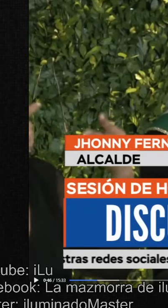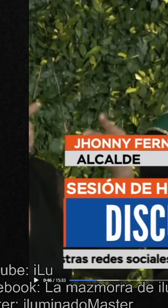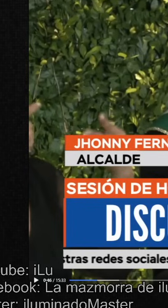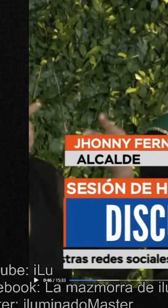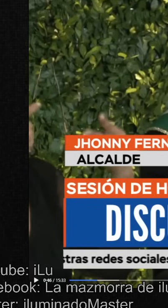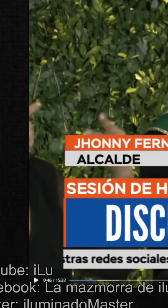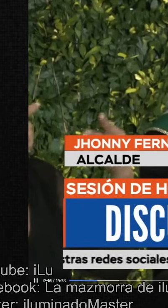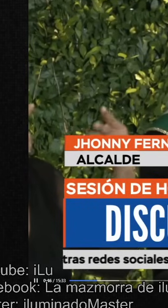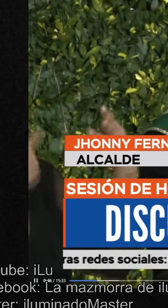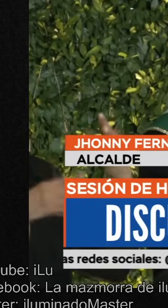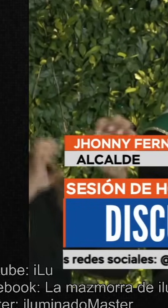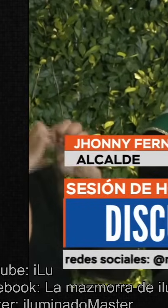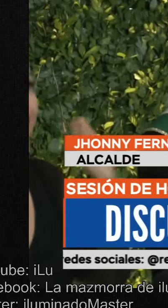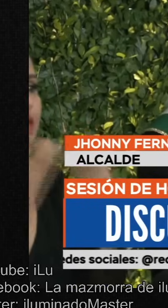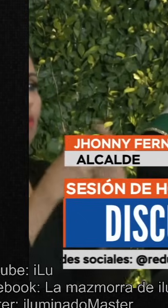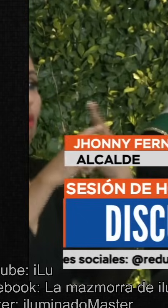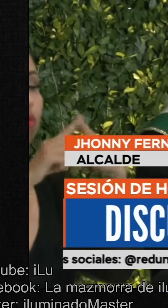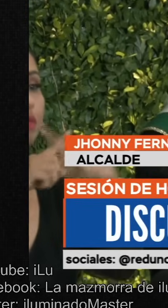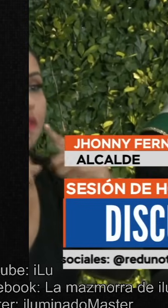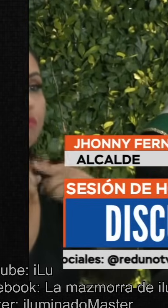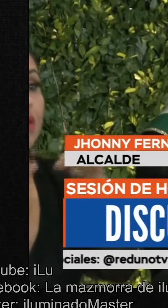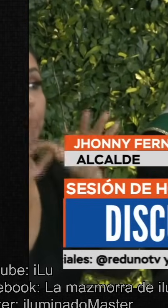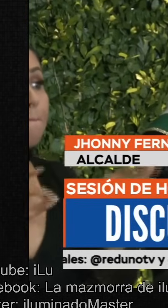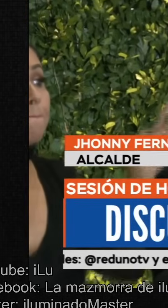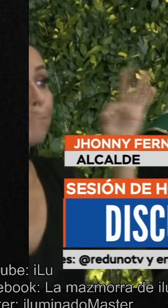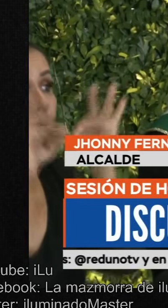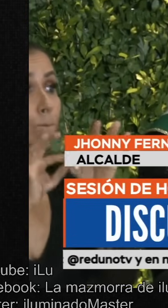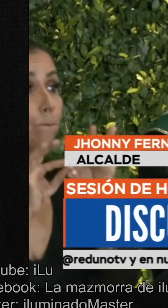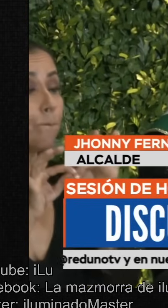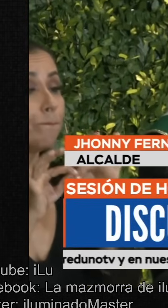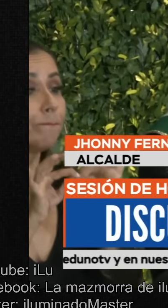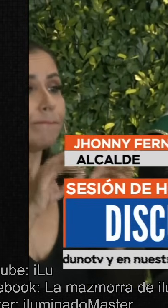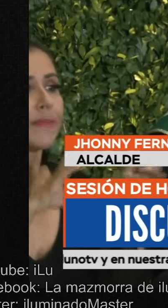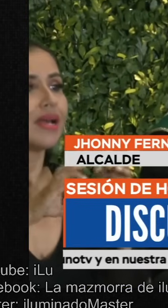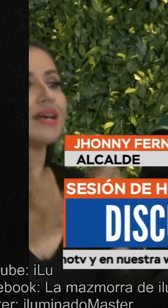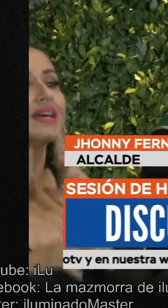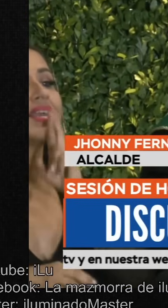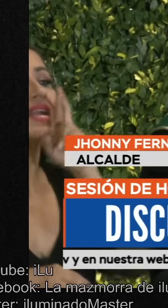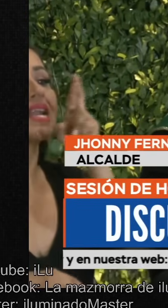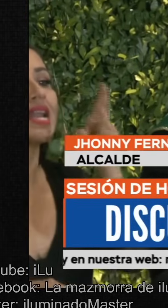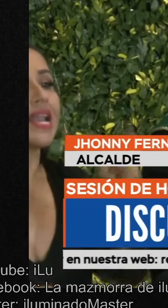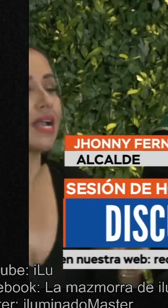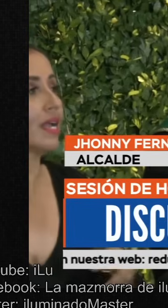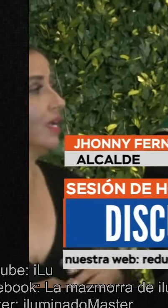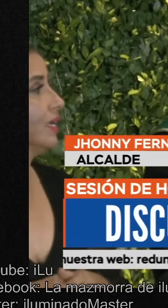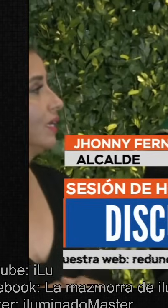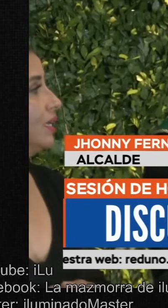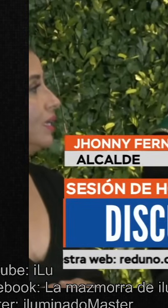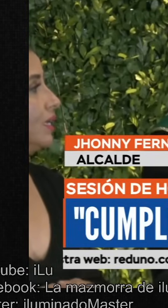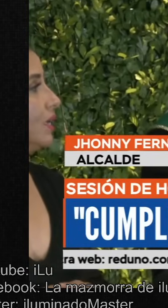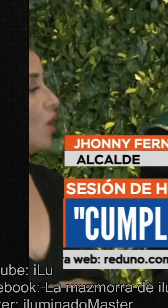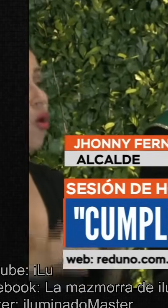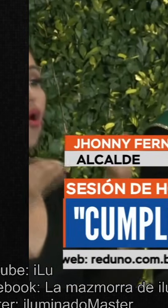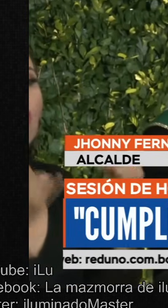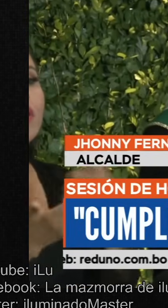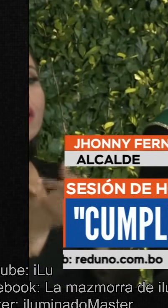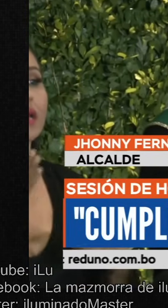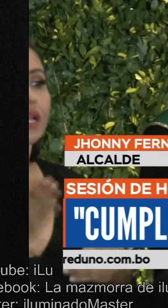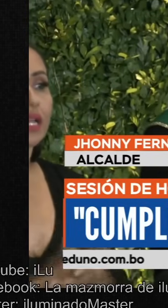lamentablemente no es así. Que eran importantes hacer realidad. Por eso es que hoy